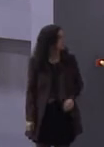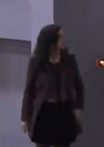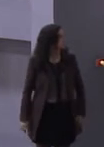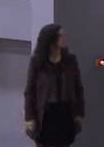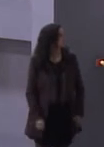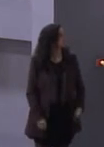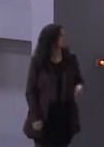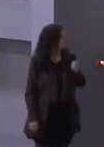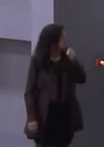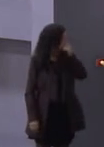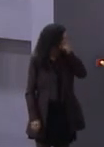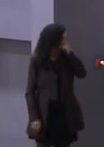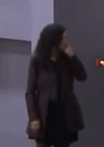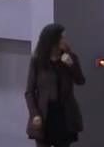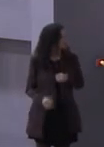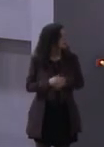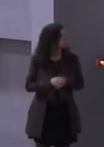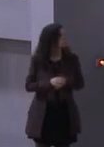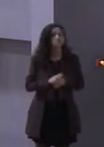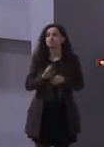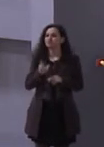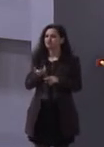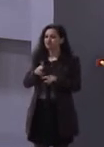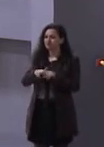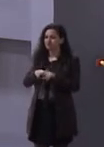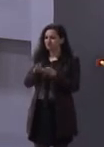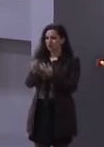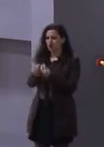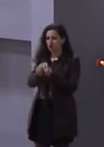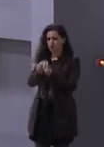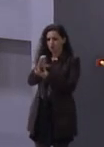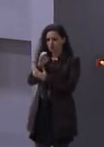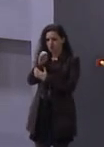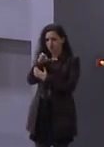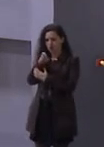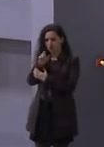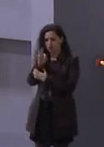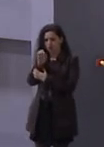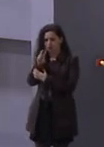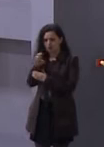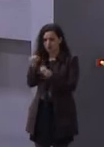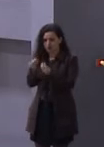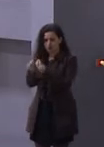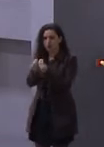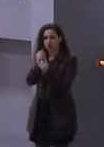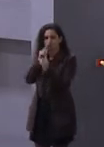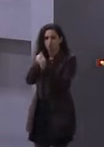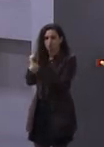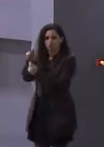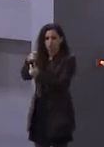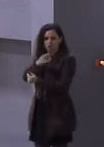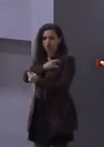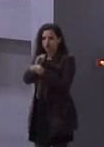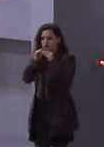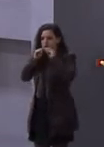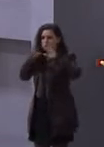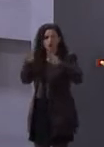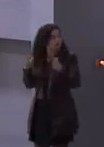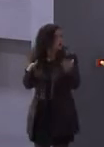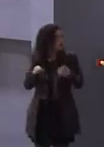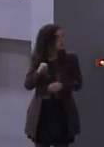El tema de los excedentes de las cooperativas que se pudiera destinar precisamente a educación superior pública, 300